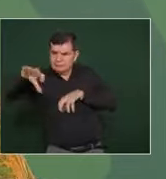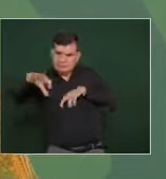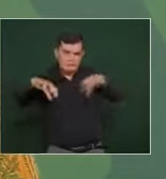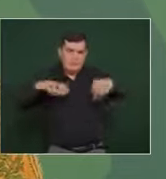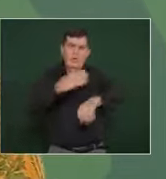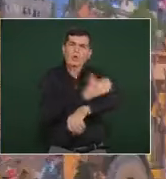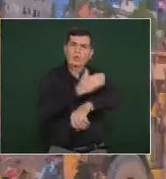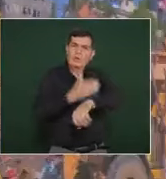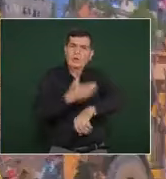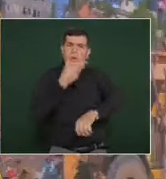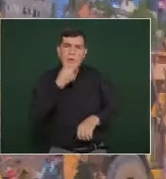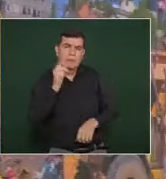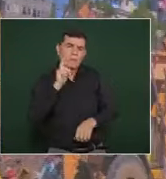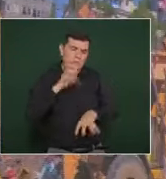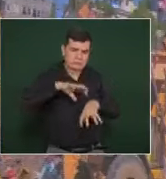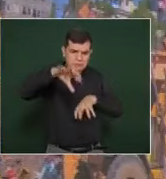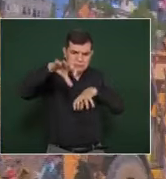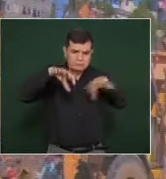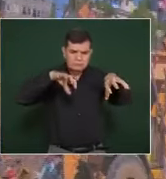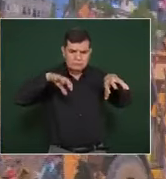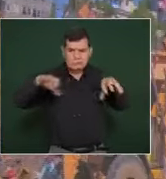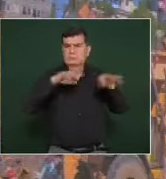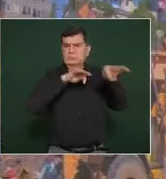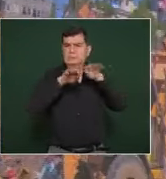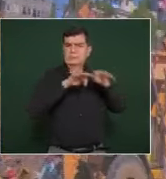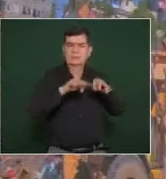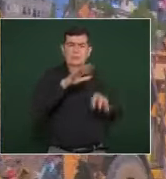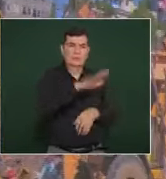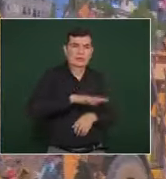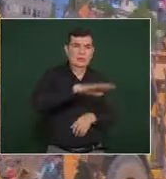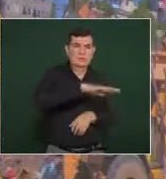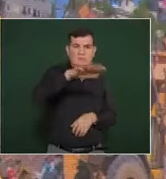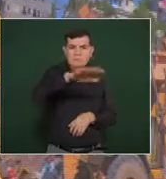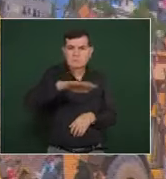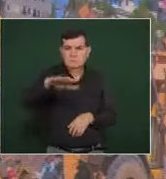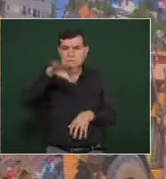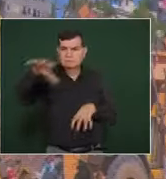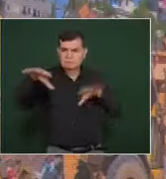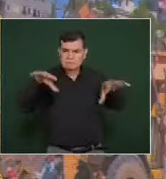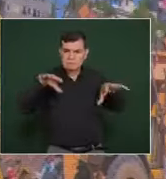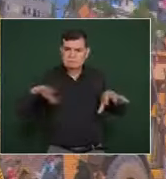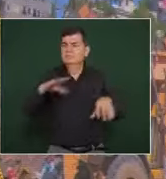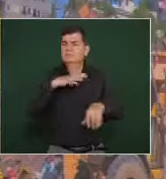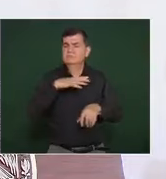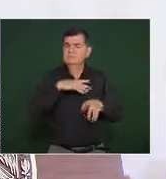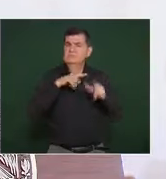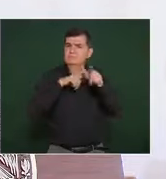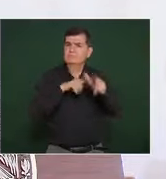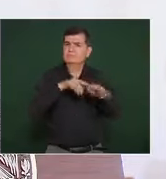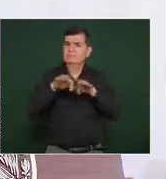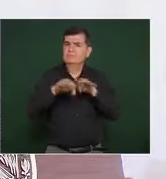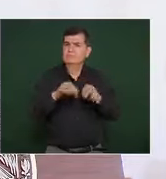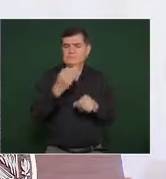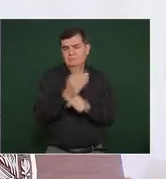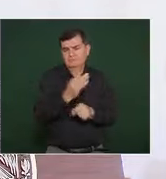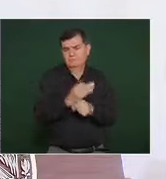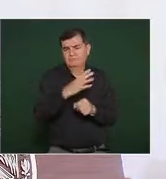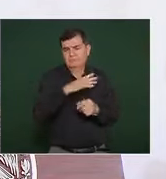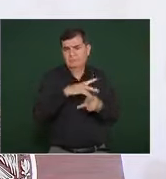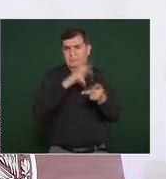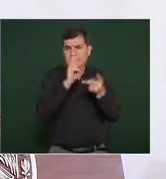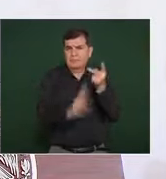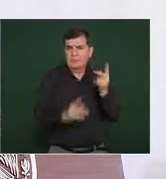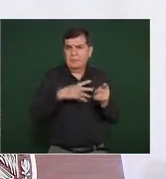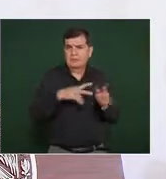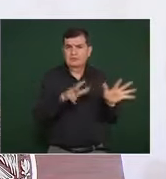y compañeros trabajando en las diferentes colonias, en los diferentes sectores, y al momento tenemos un corte